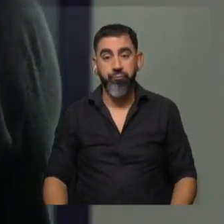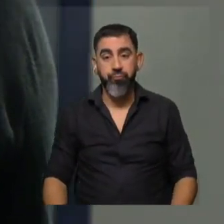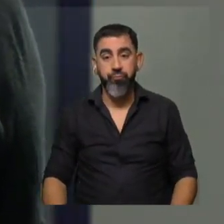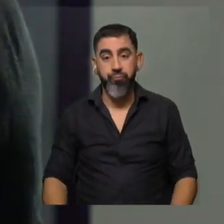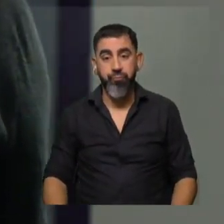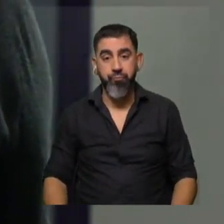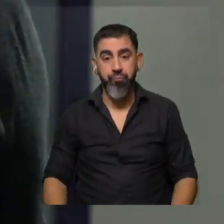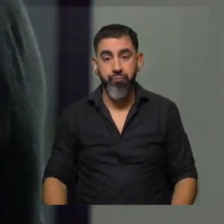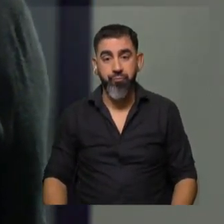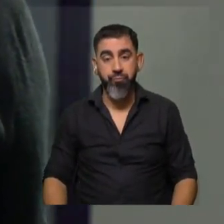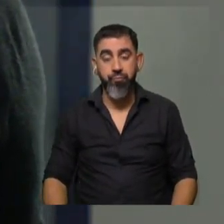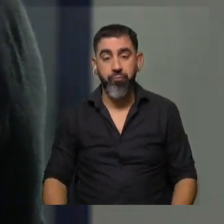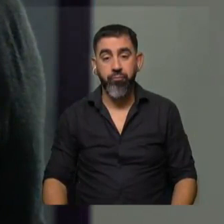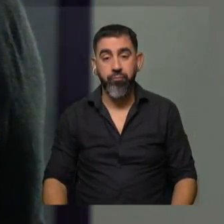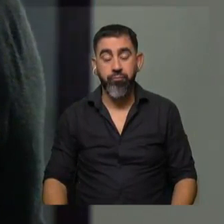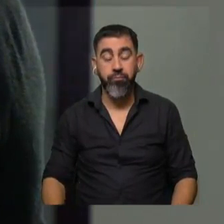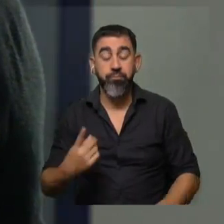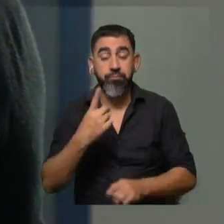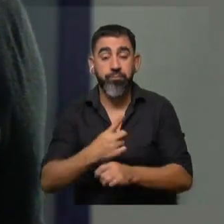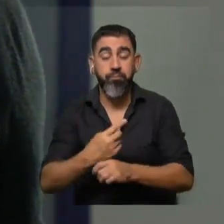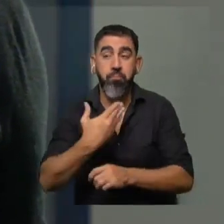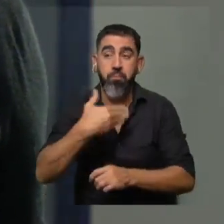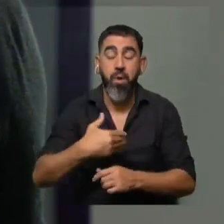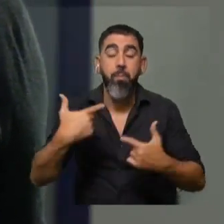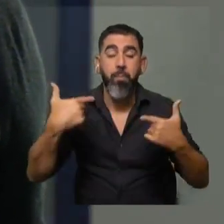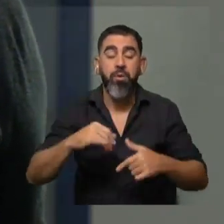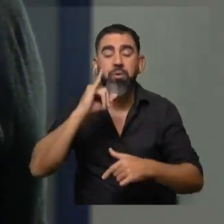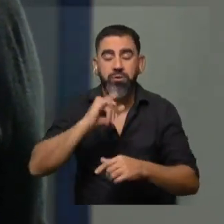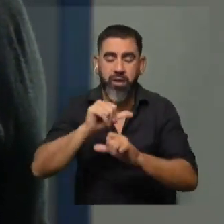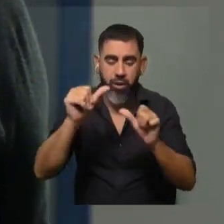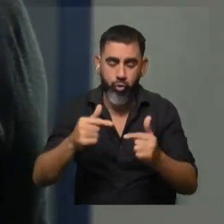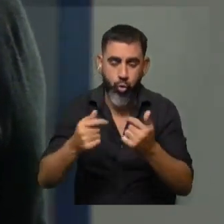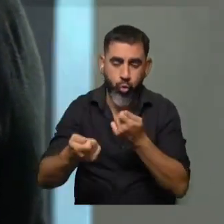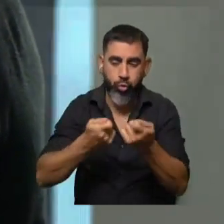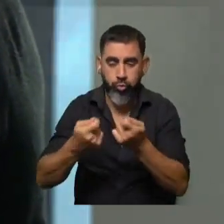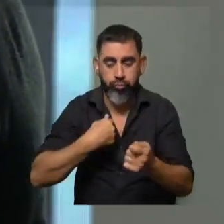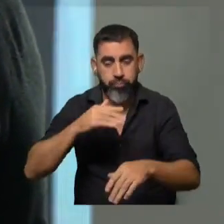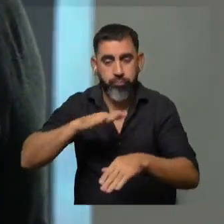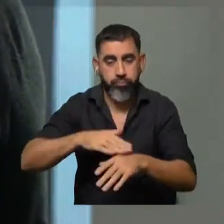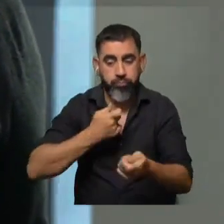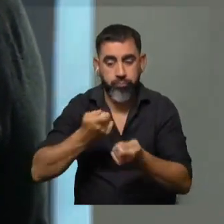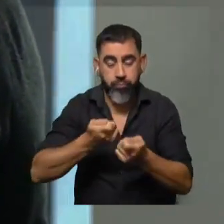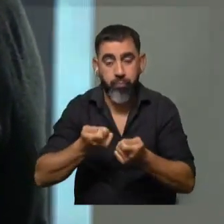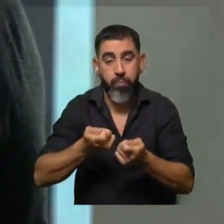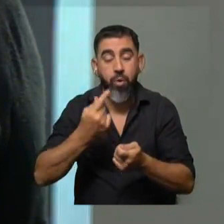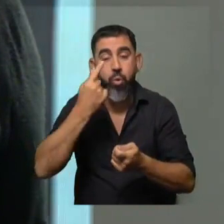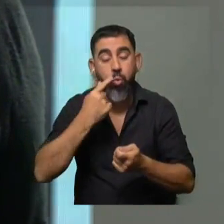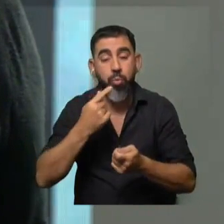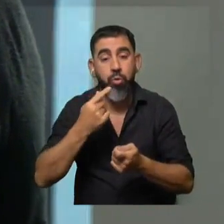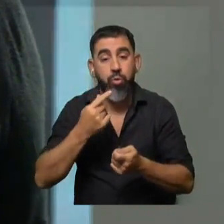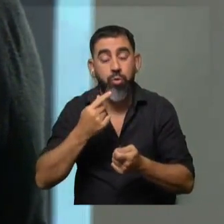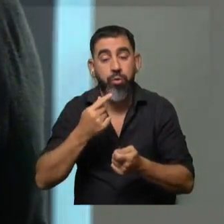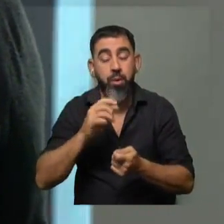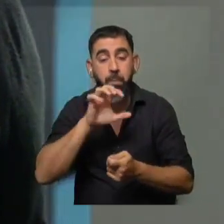ese shock inicial, el Ministerio ha tomado riendas en el asunto y hoy por hoy las cifras de cero prevalencia